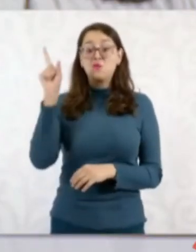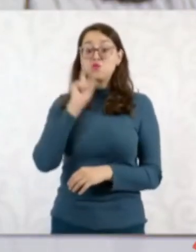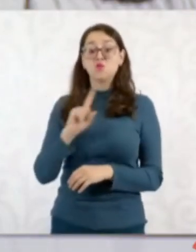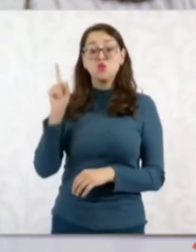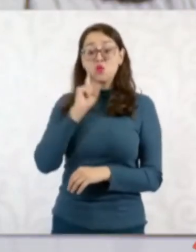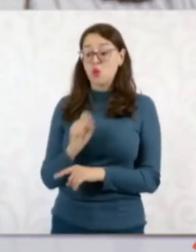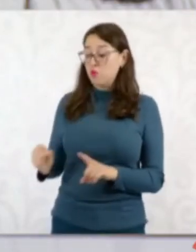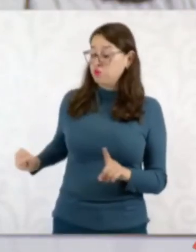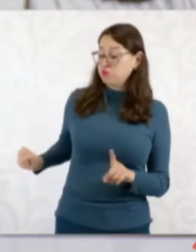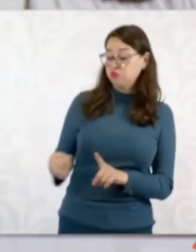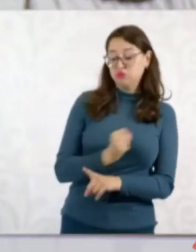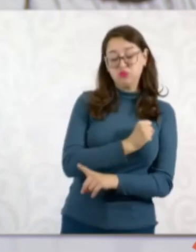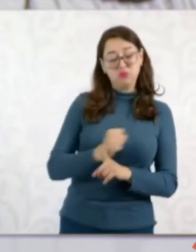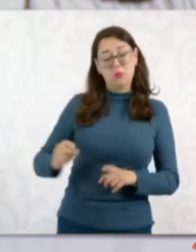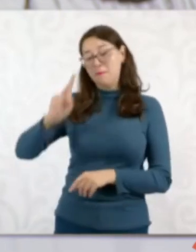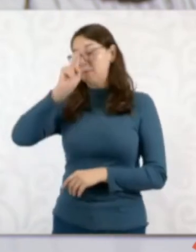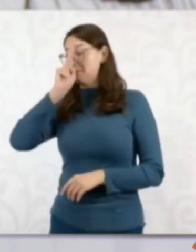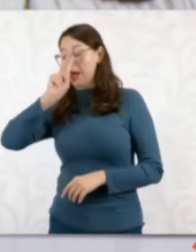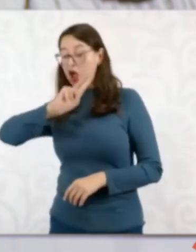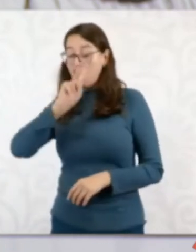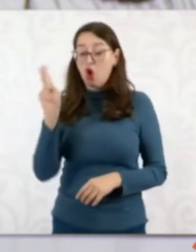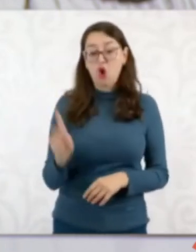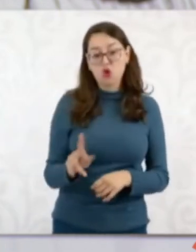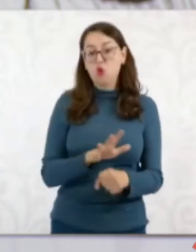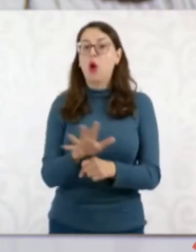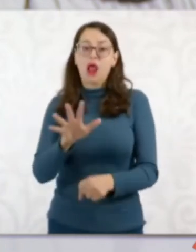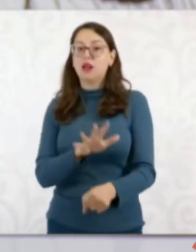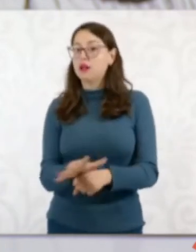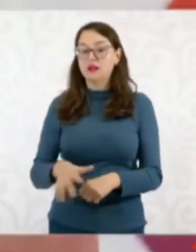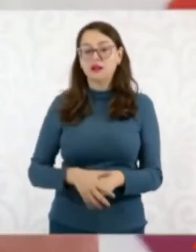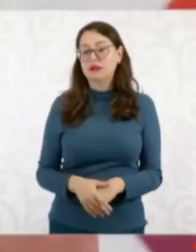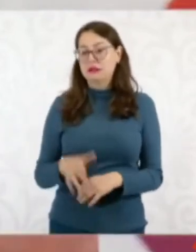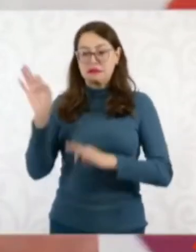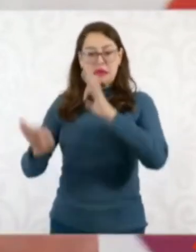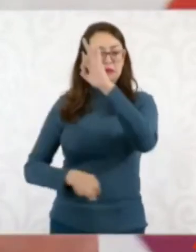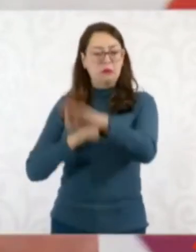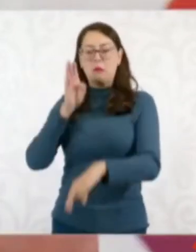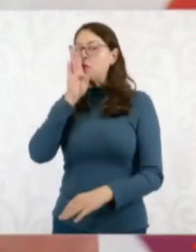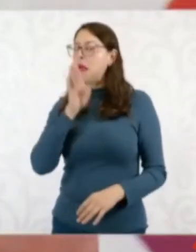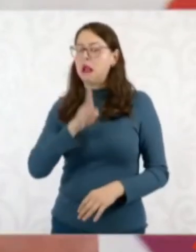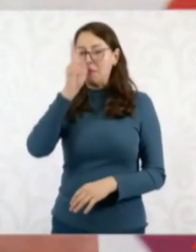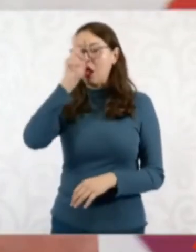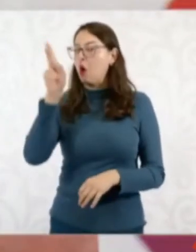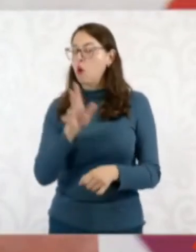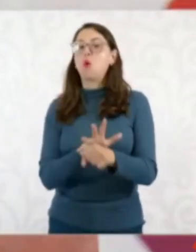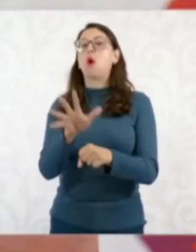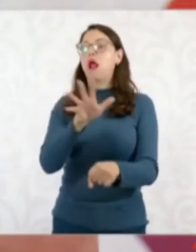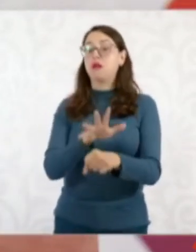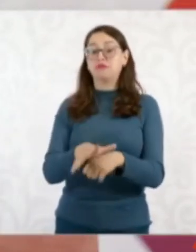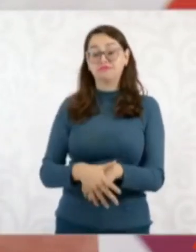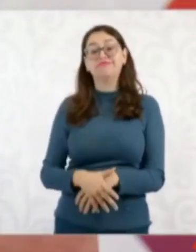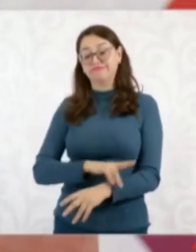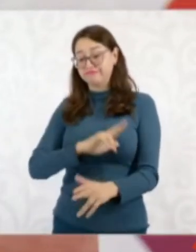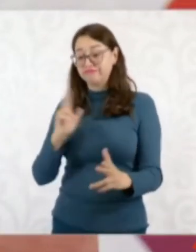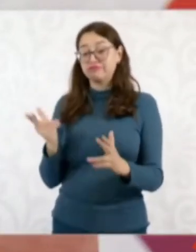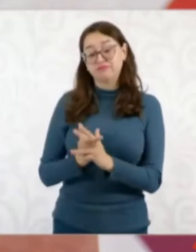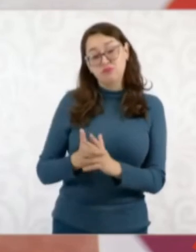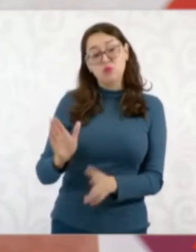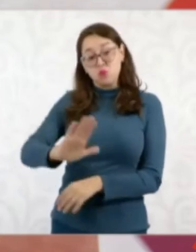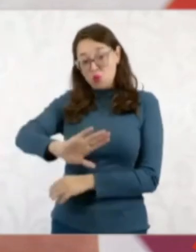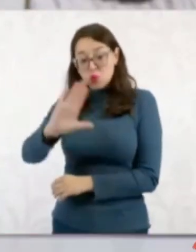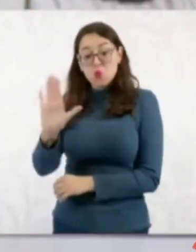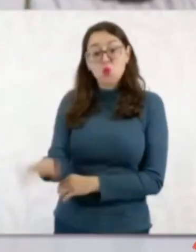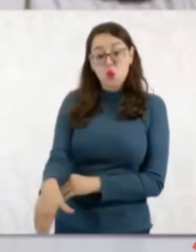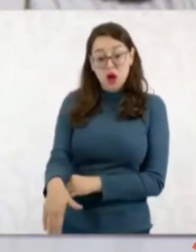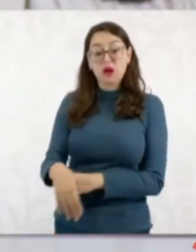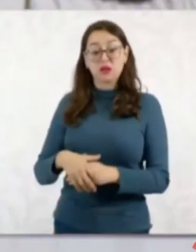trato indigno hacia una mujer, pues es la muerte, el feminicidio, que significa